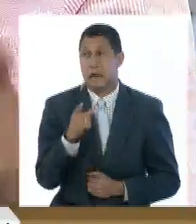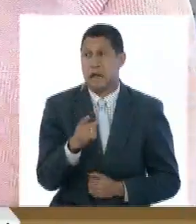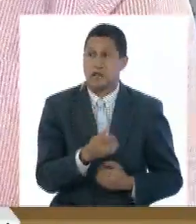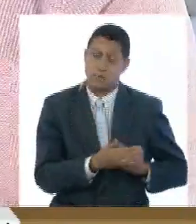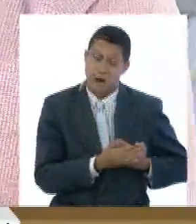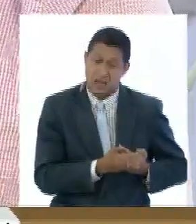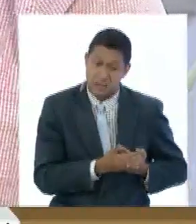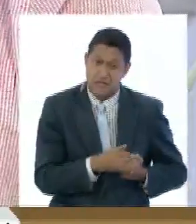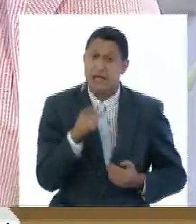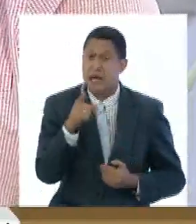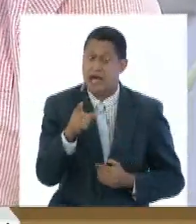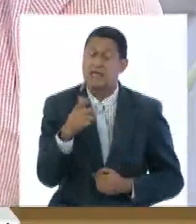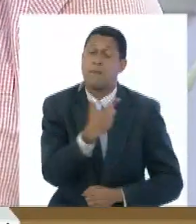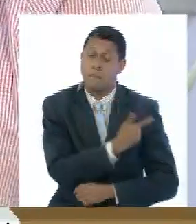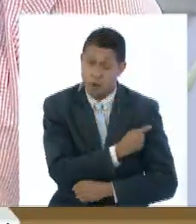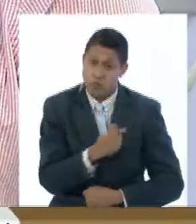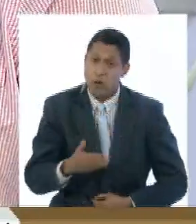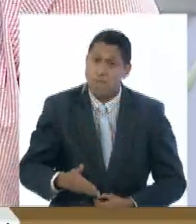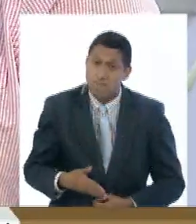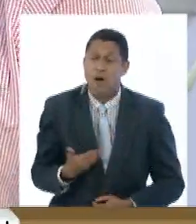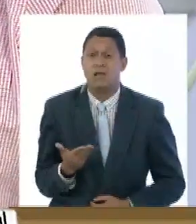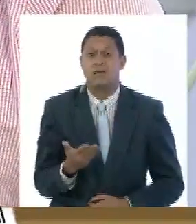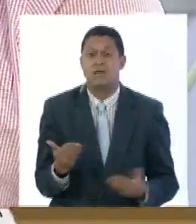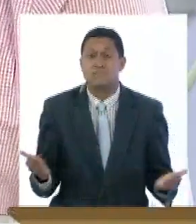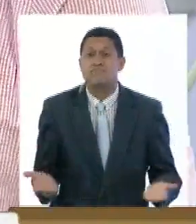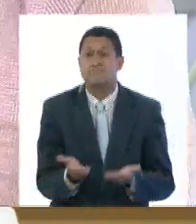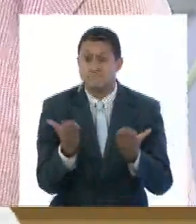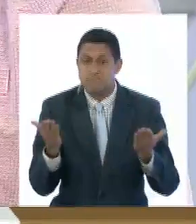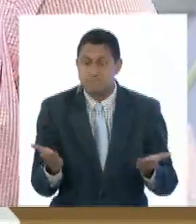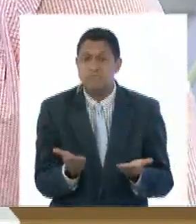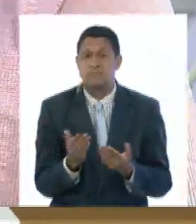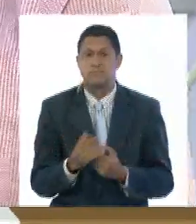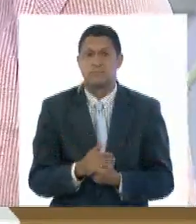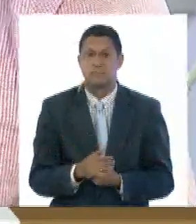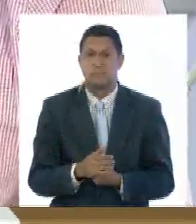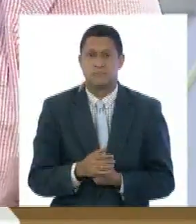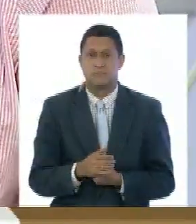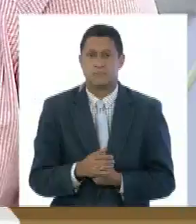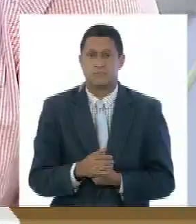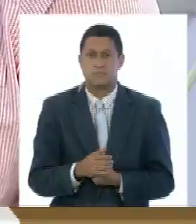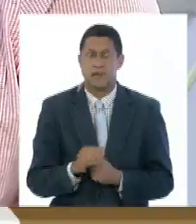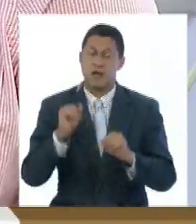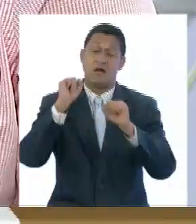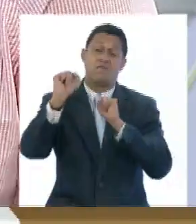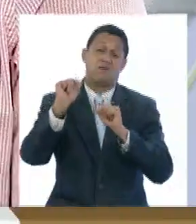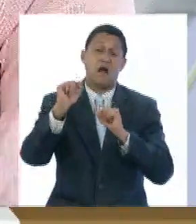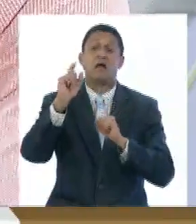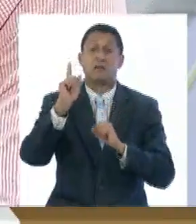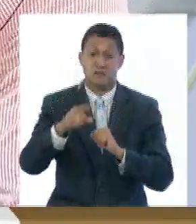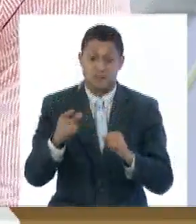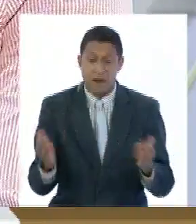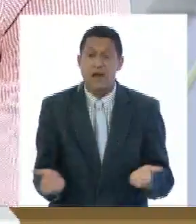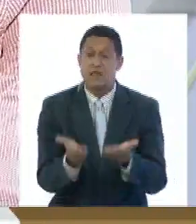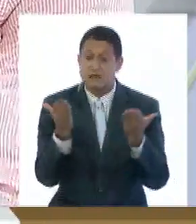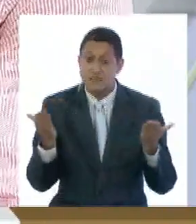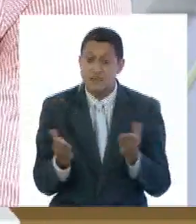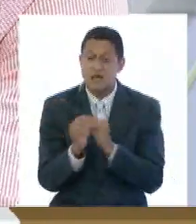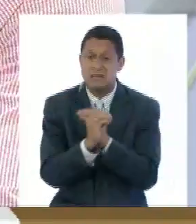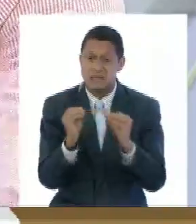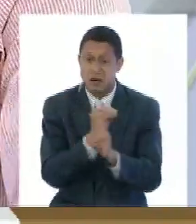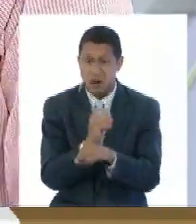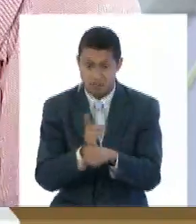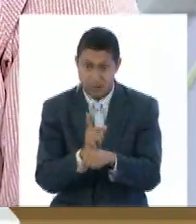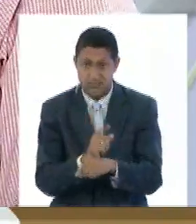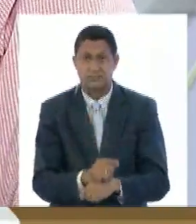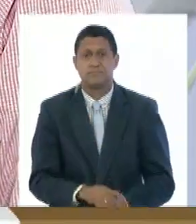materna, esto es una de las vacunas que tiene esa capacidad. No solamente es vacuna desde el punto de vista de inmunidad pasiva, sino además desde el punto de vista de capacidad celular muy